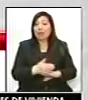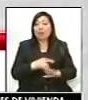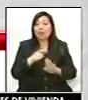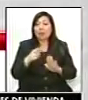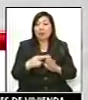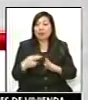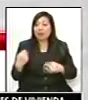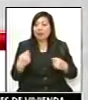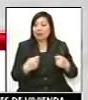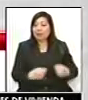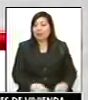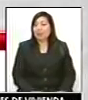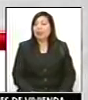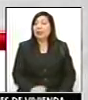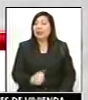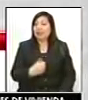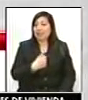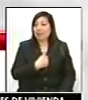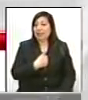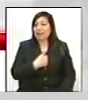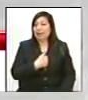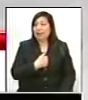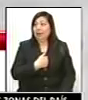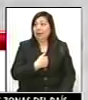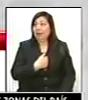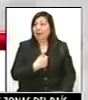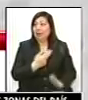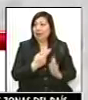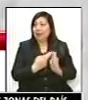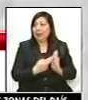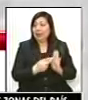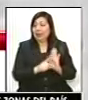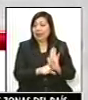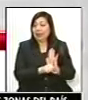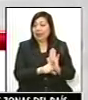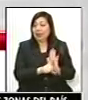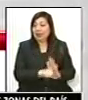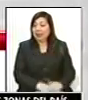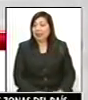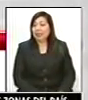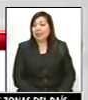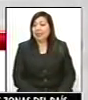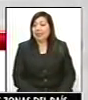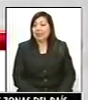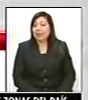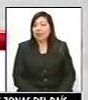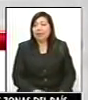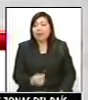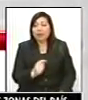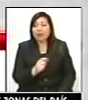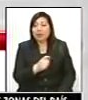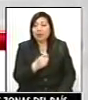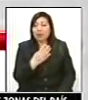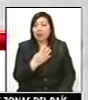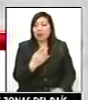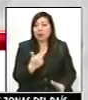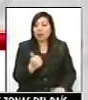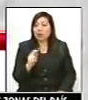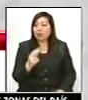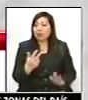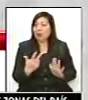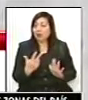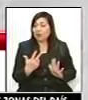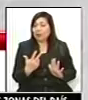proyectos de inversión. Asimismo, el reglamento de la citada ley aprobada mediante Decreto Supremo